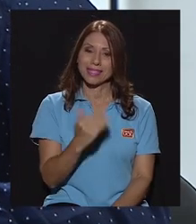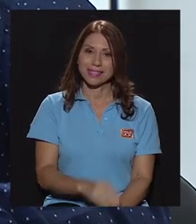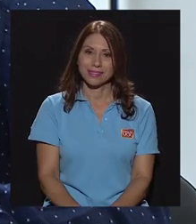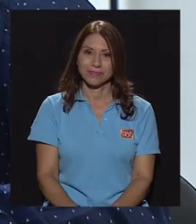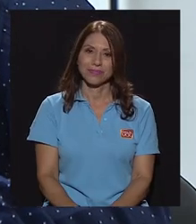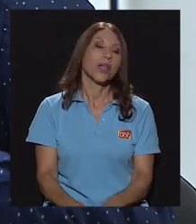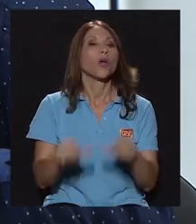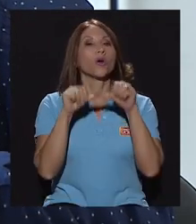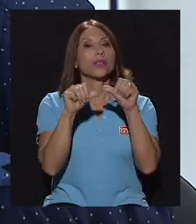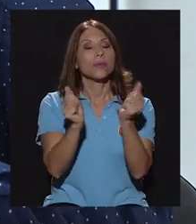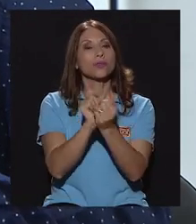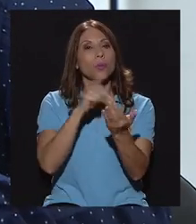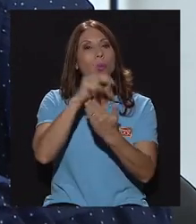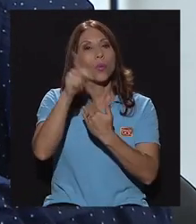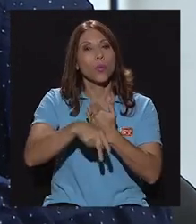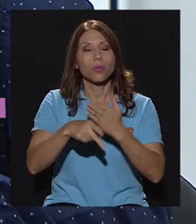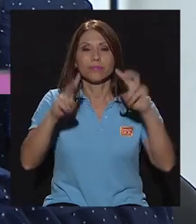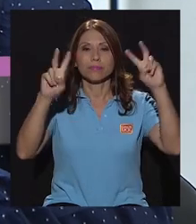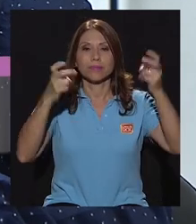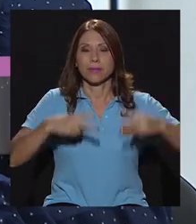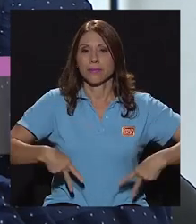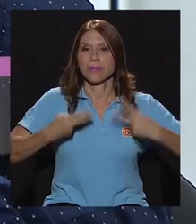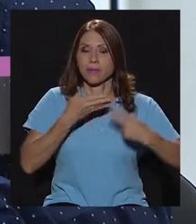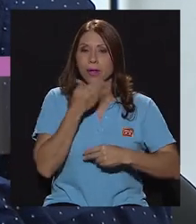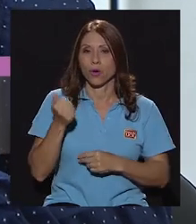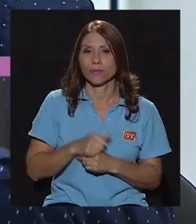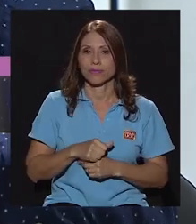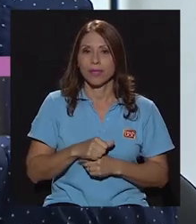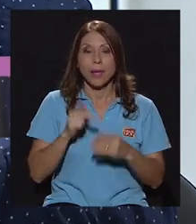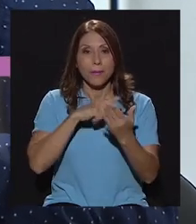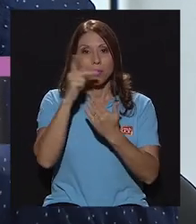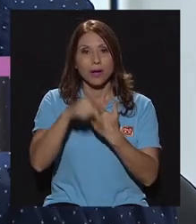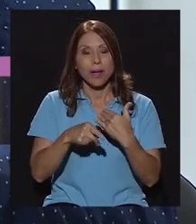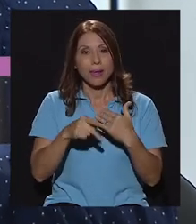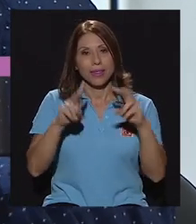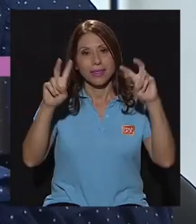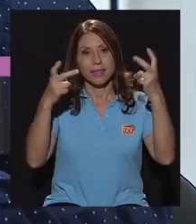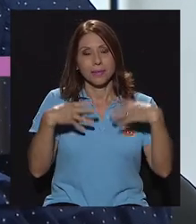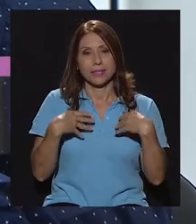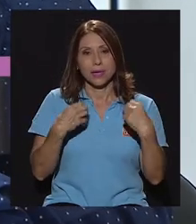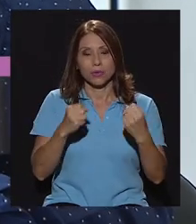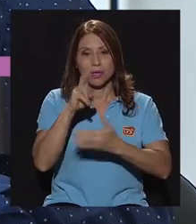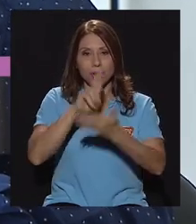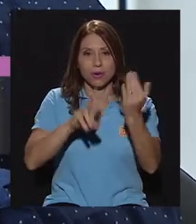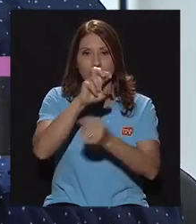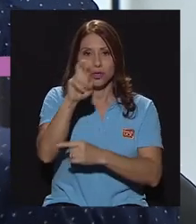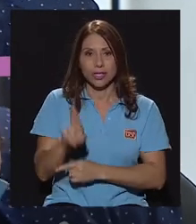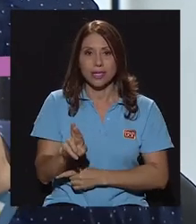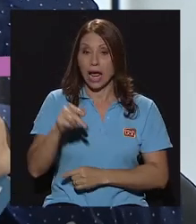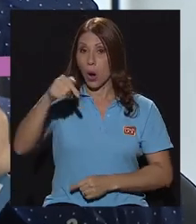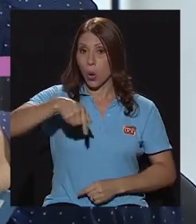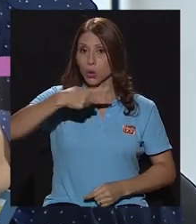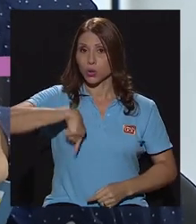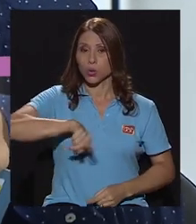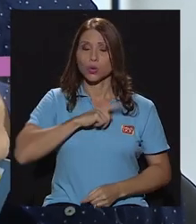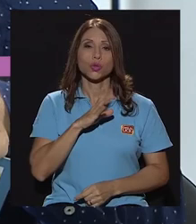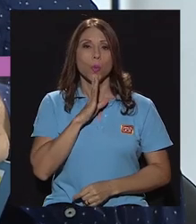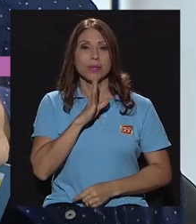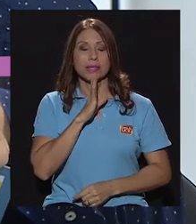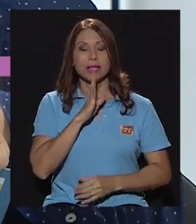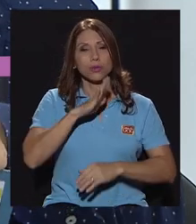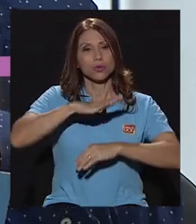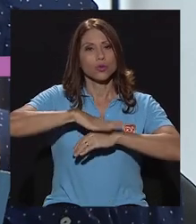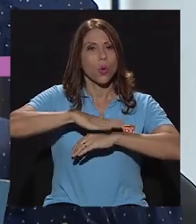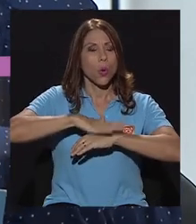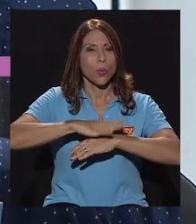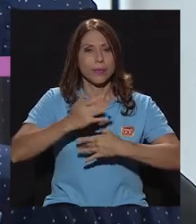Muchas gracias. Continuamos con su telerrevista Vivir Mejor, la revista de salud de la Universidad de Costa Rica, en el cual el día de hoy estamos